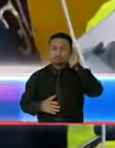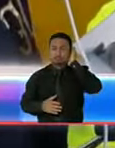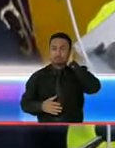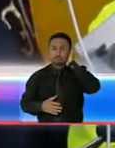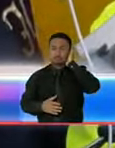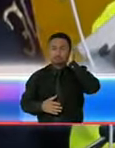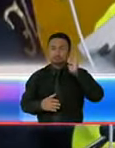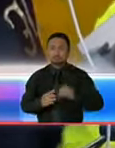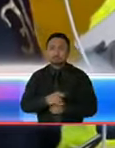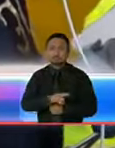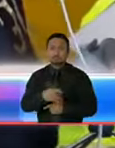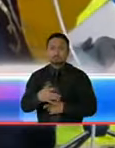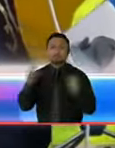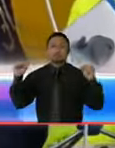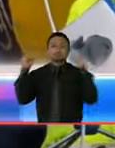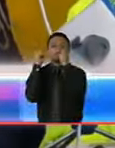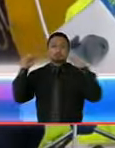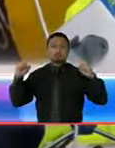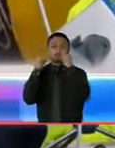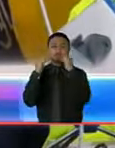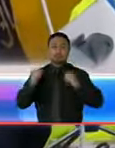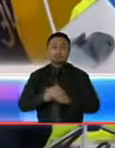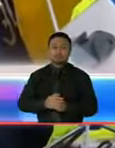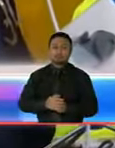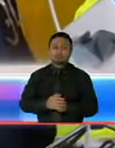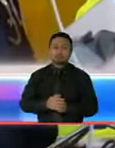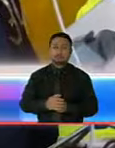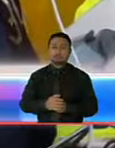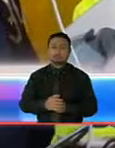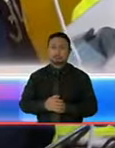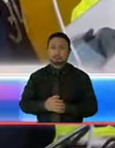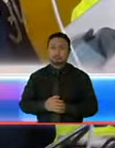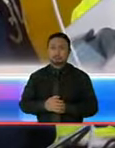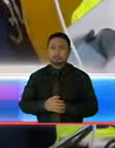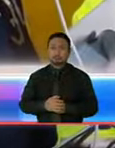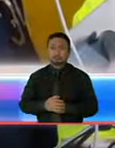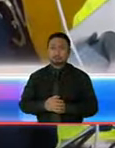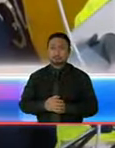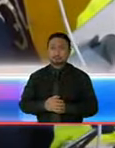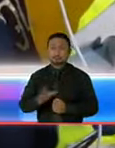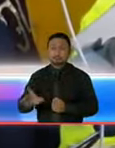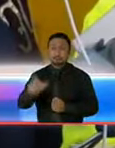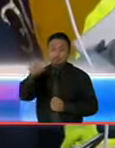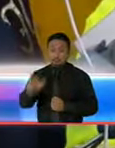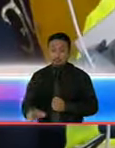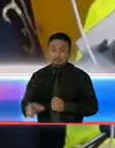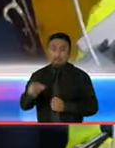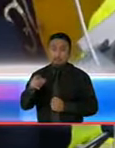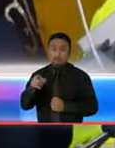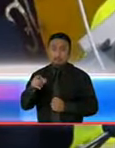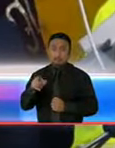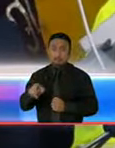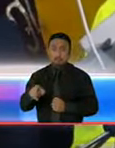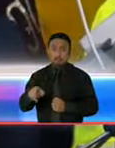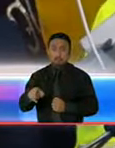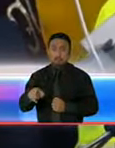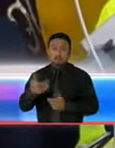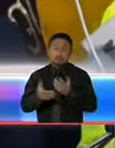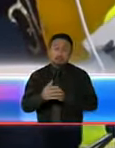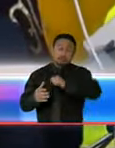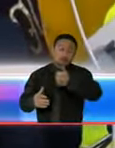clases de educación física y obviamente pues parece que utilizaba particularmente él, porque no se ha logrado determinar que existan otras